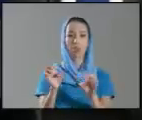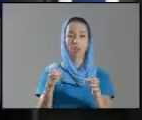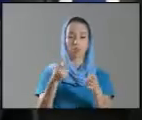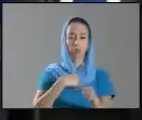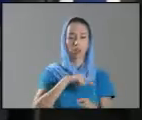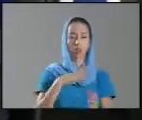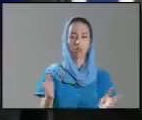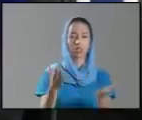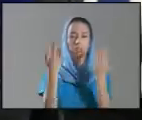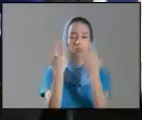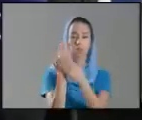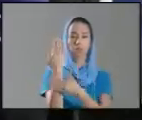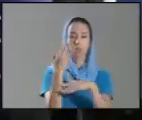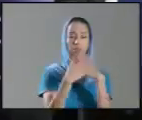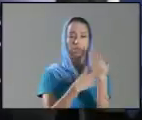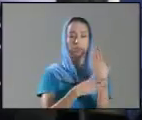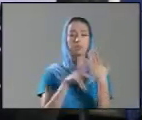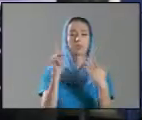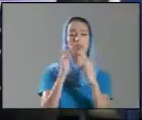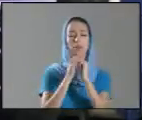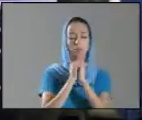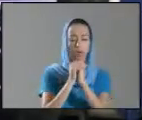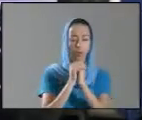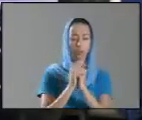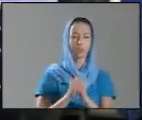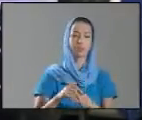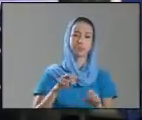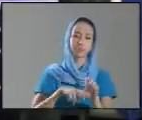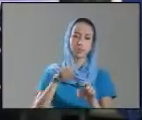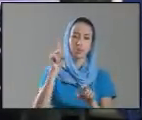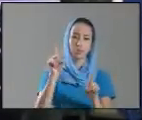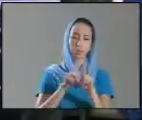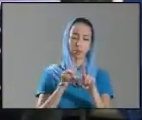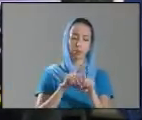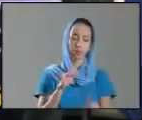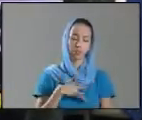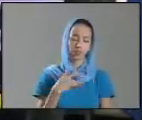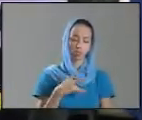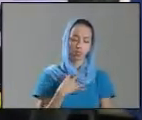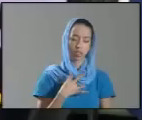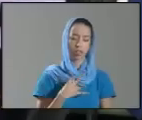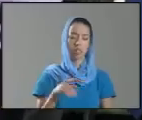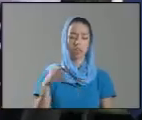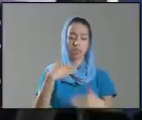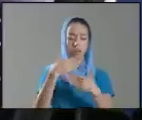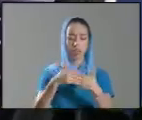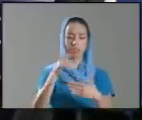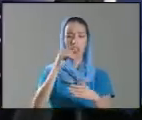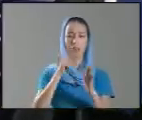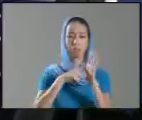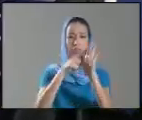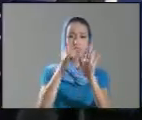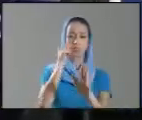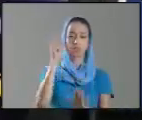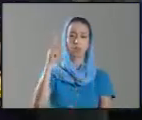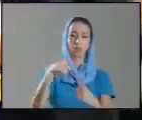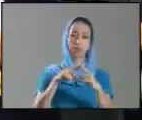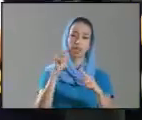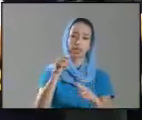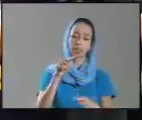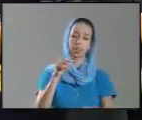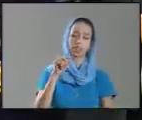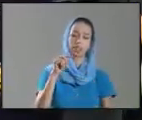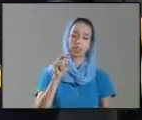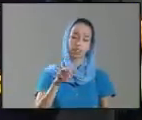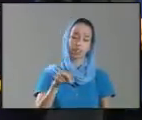justo, obrando eficazmente, puede mucho. Así que vamos a levantar nuestras manos, amados hermanos, y vamos a